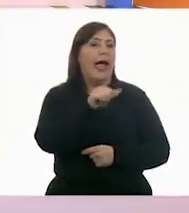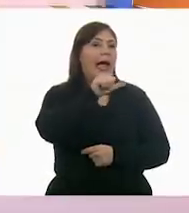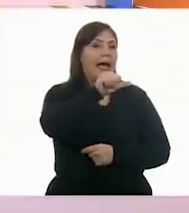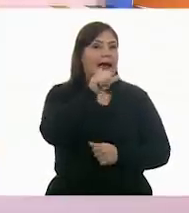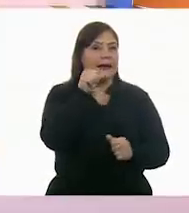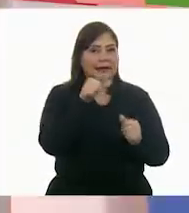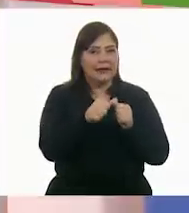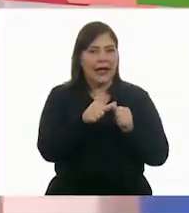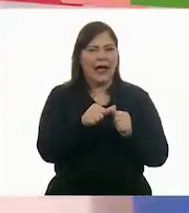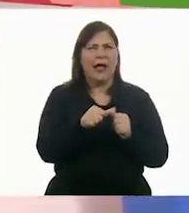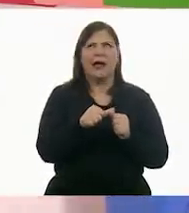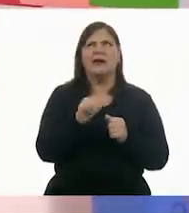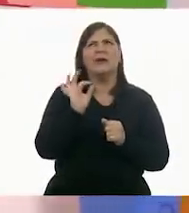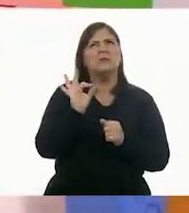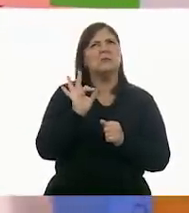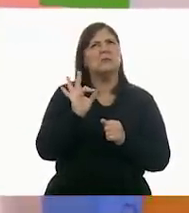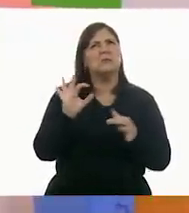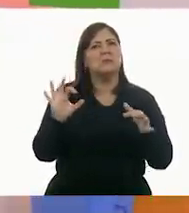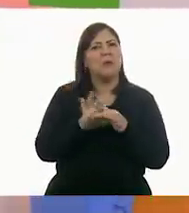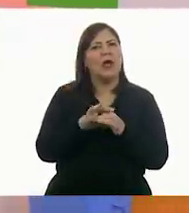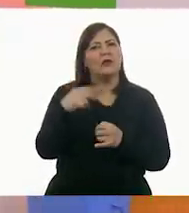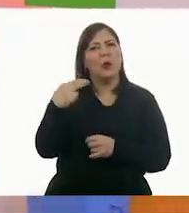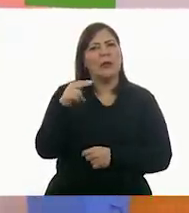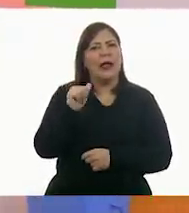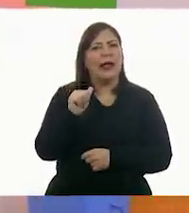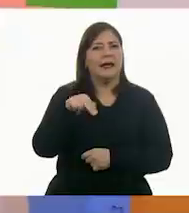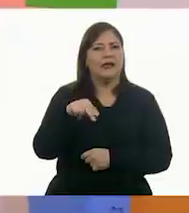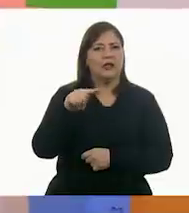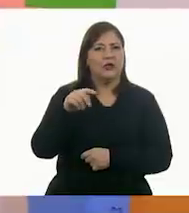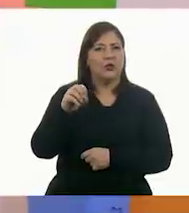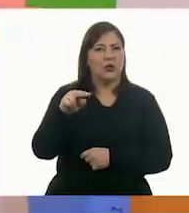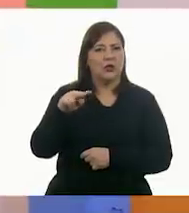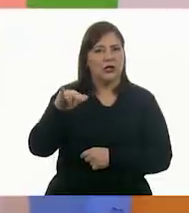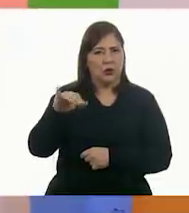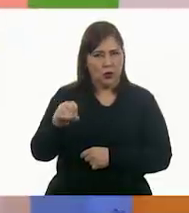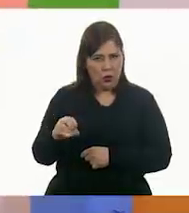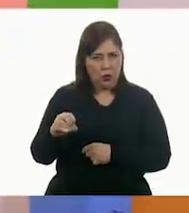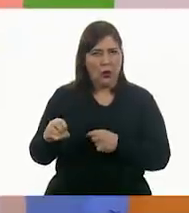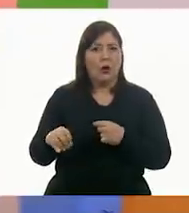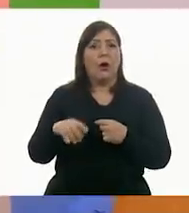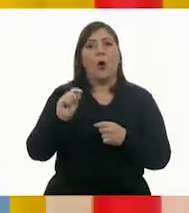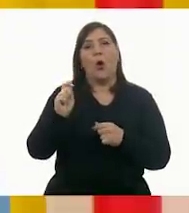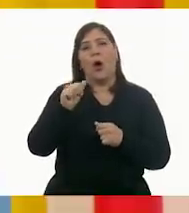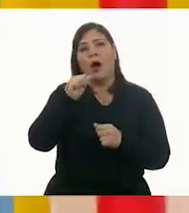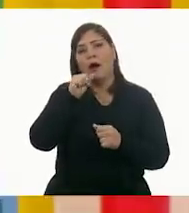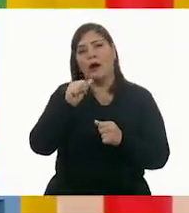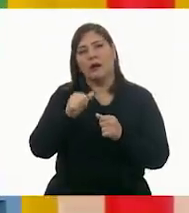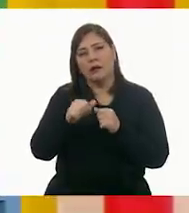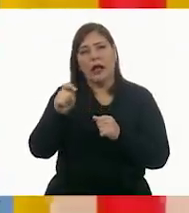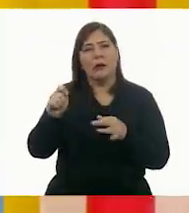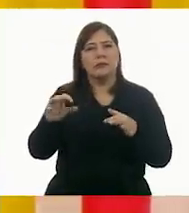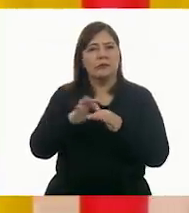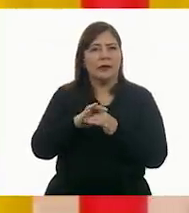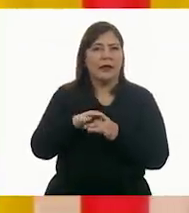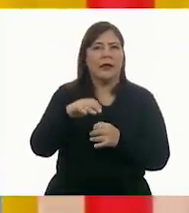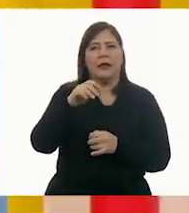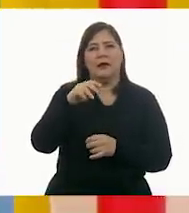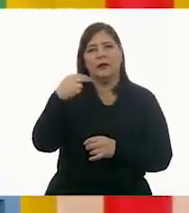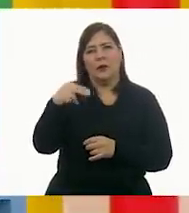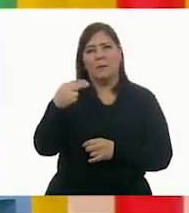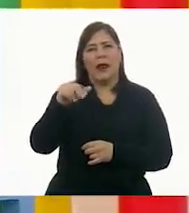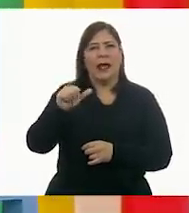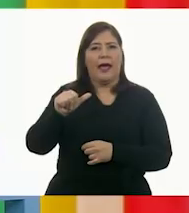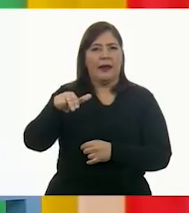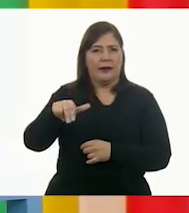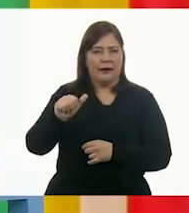de Antonio, ¿no? De Ana. Ajá. Ana. Y